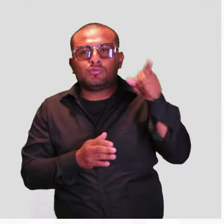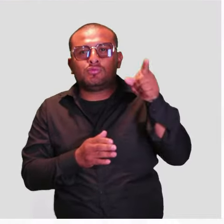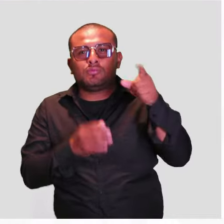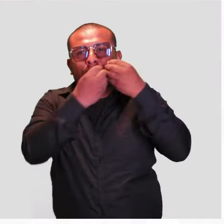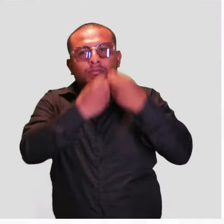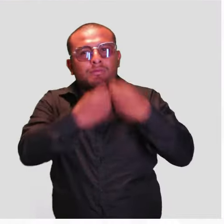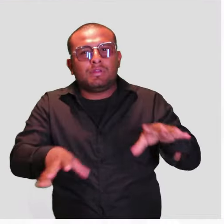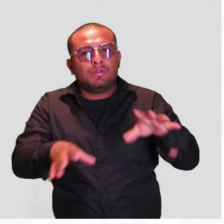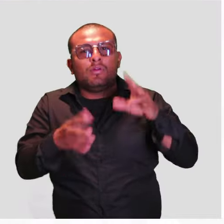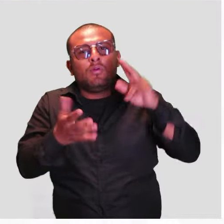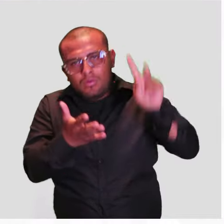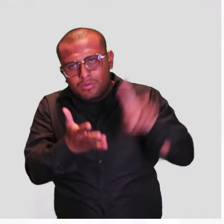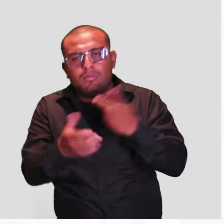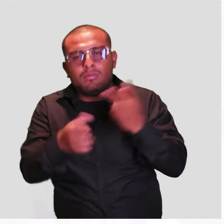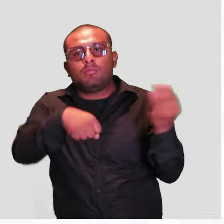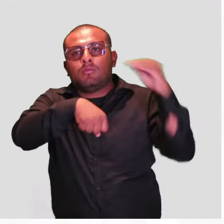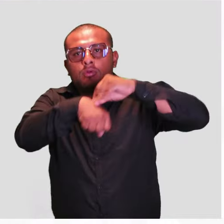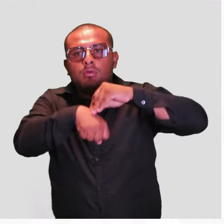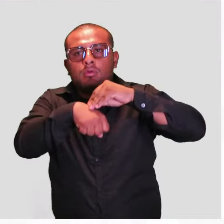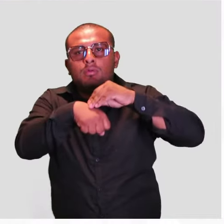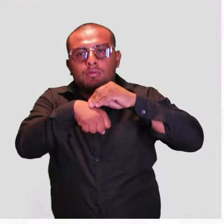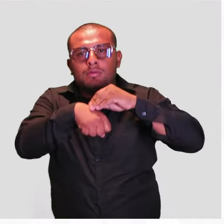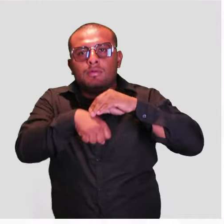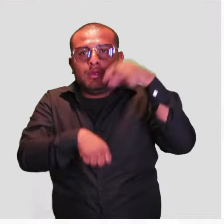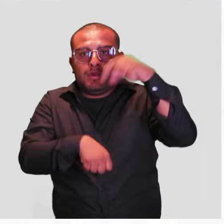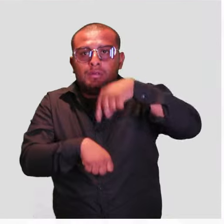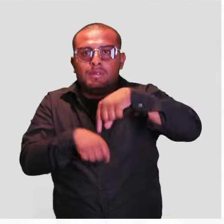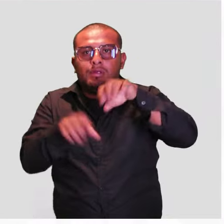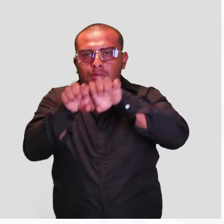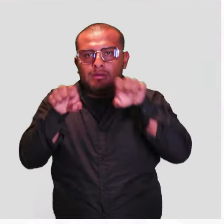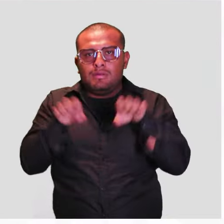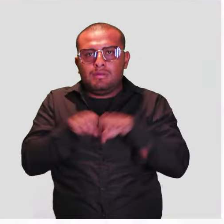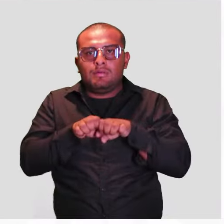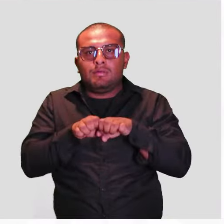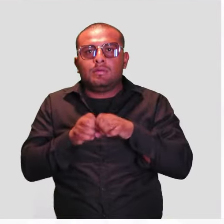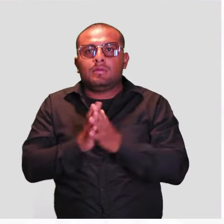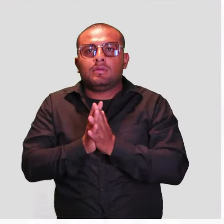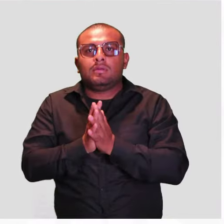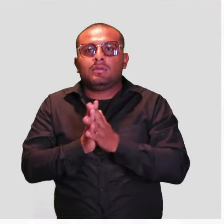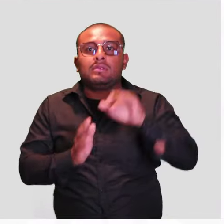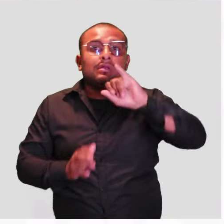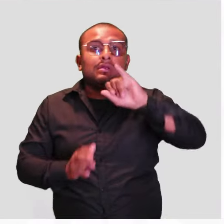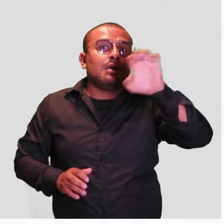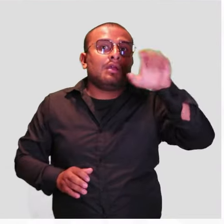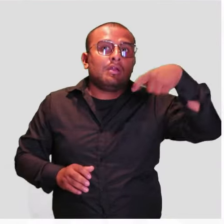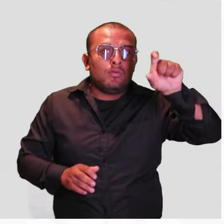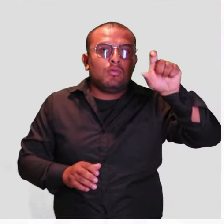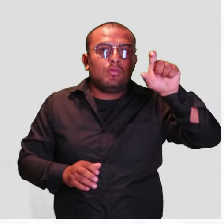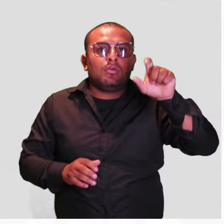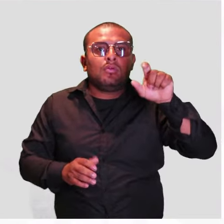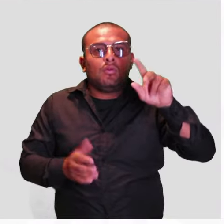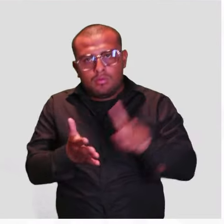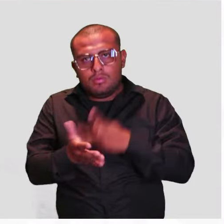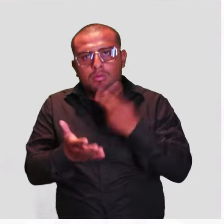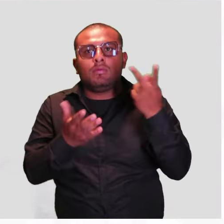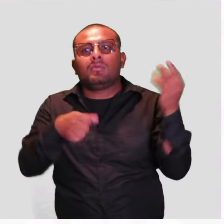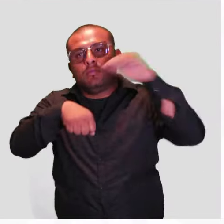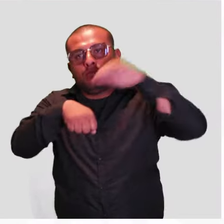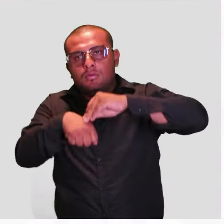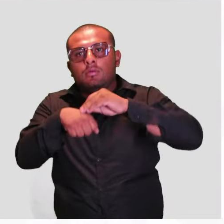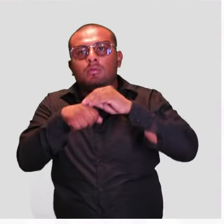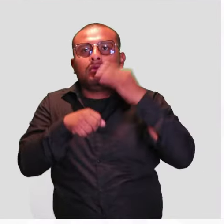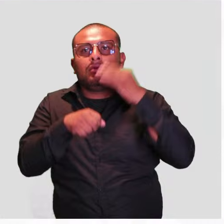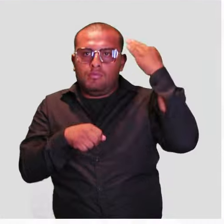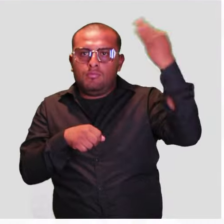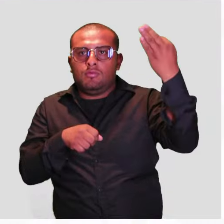informando de aquí, del equipo técnico del Instituto Electoral del Estado de Querétaro, que se repondrá el tiempo a la